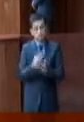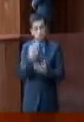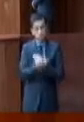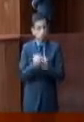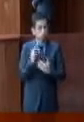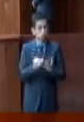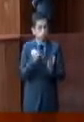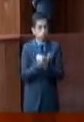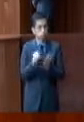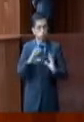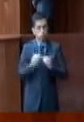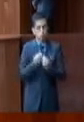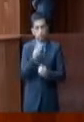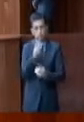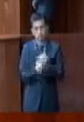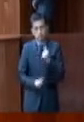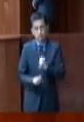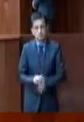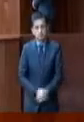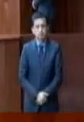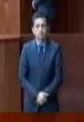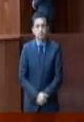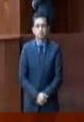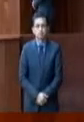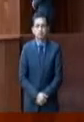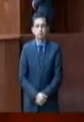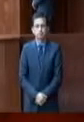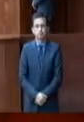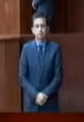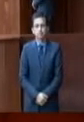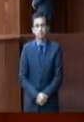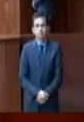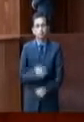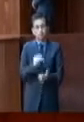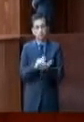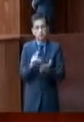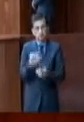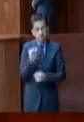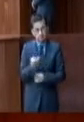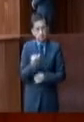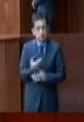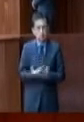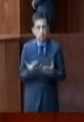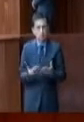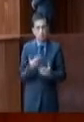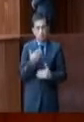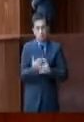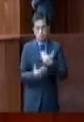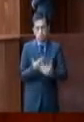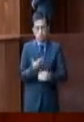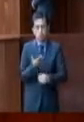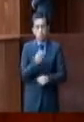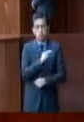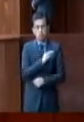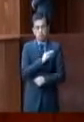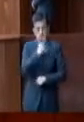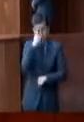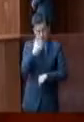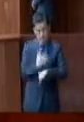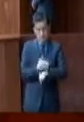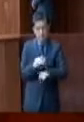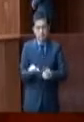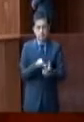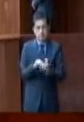unanimidad de votos muchas gracias en virtud de lo anterior en el procedimiento especial sancionador de órgano central